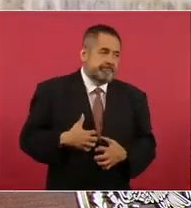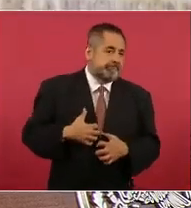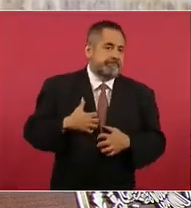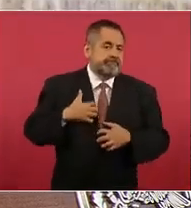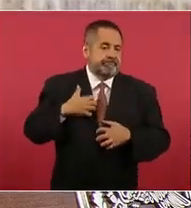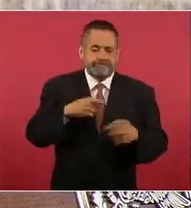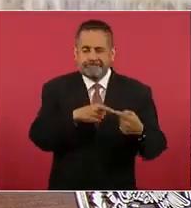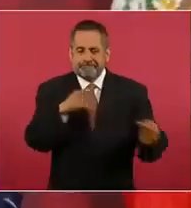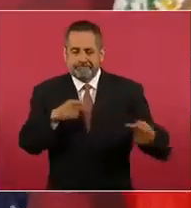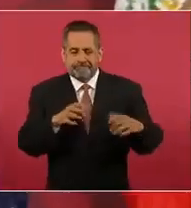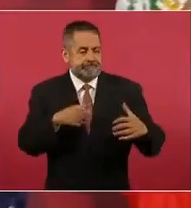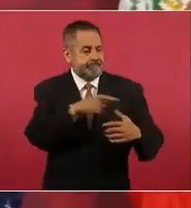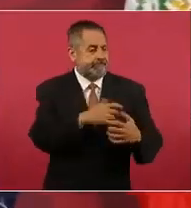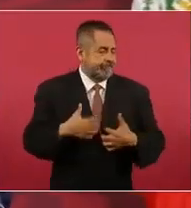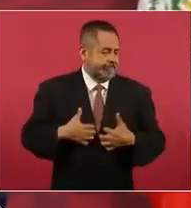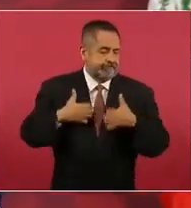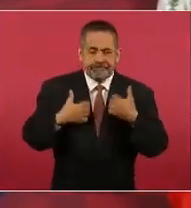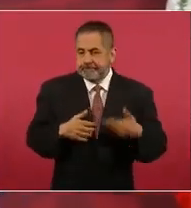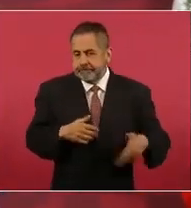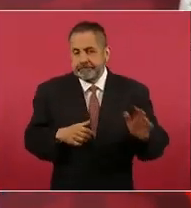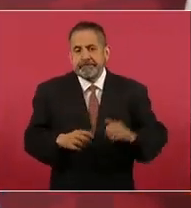a nuestros adversarios, los conservadores,